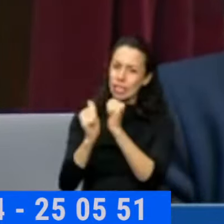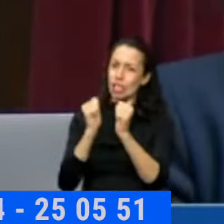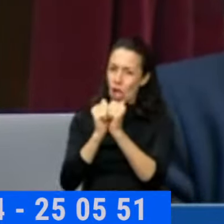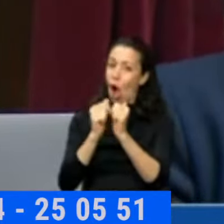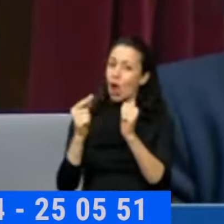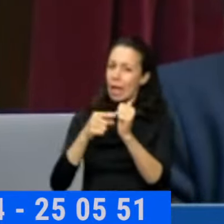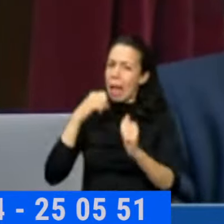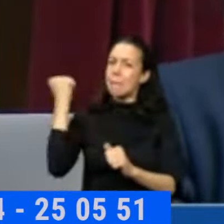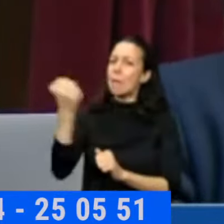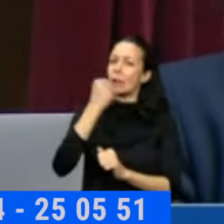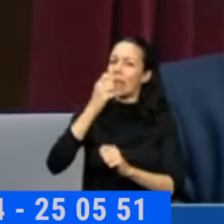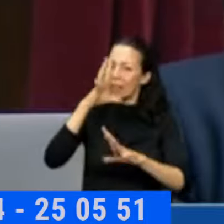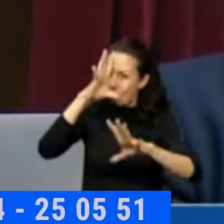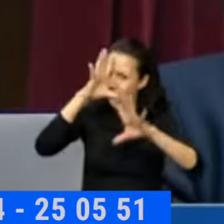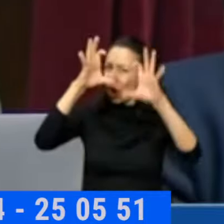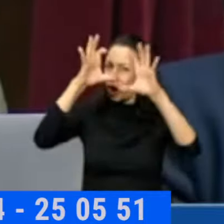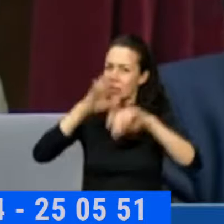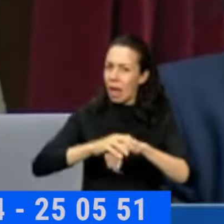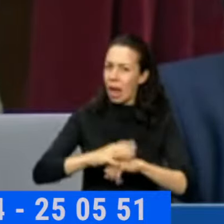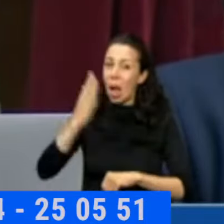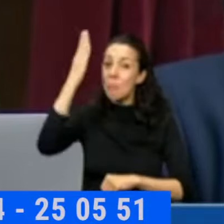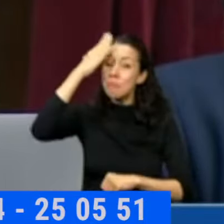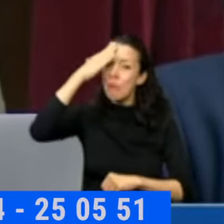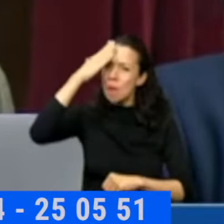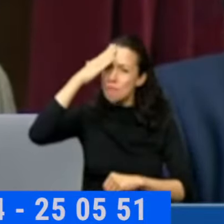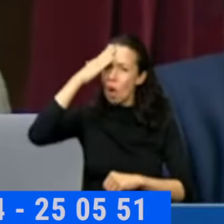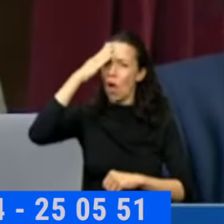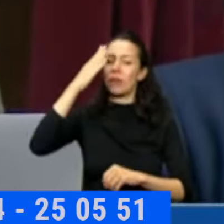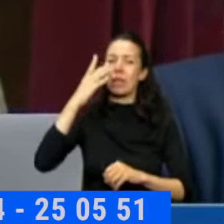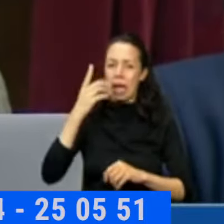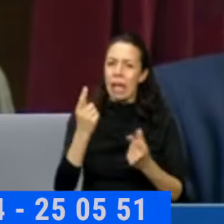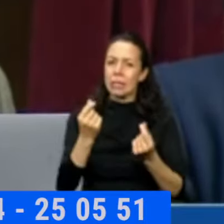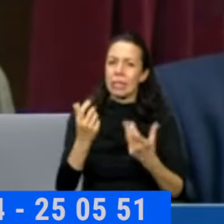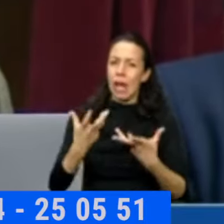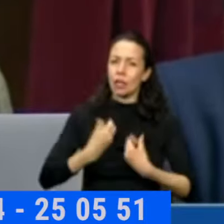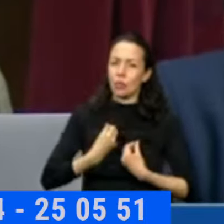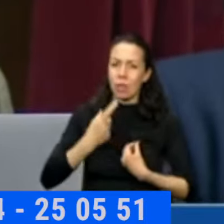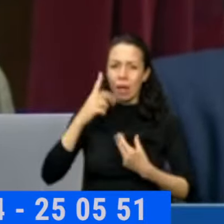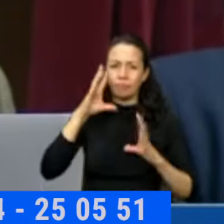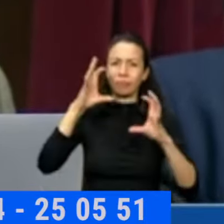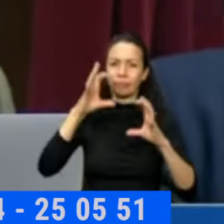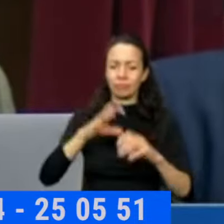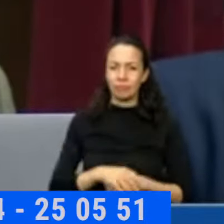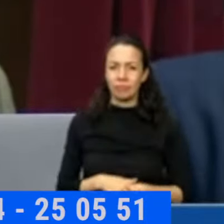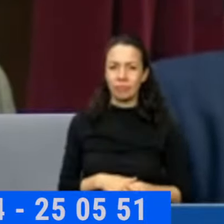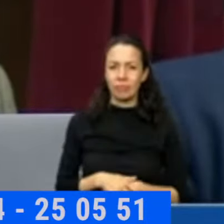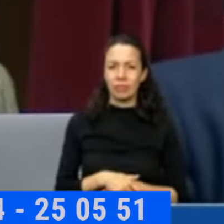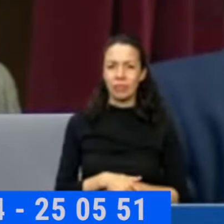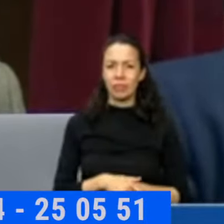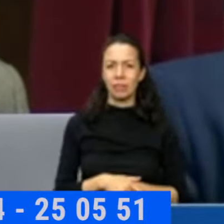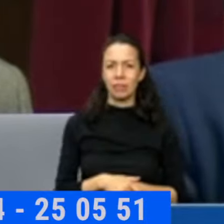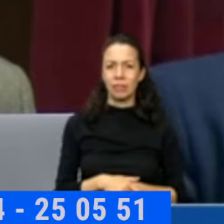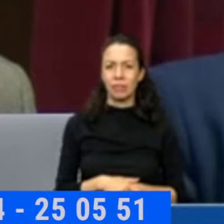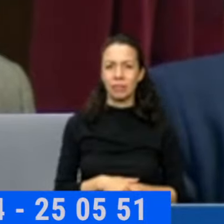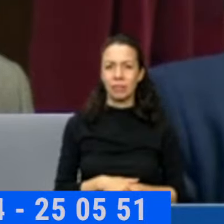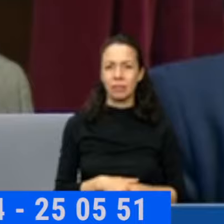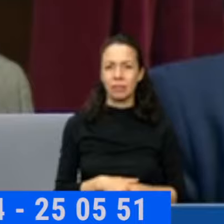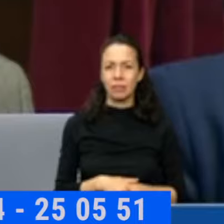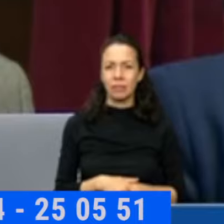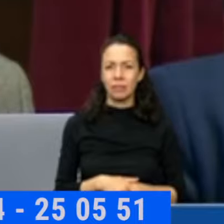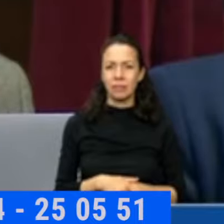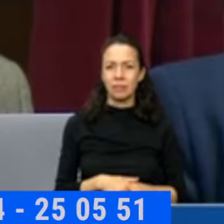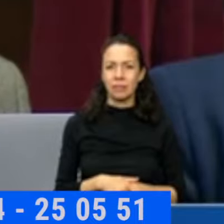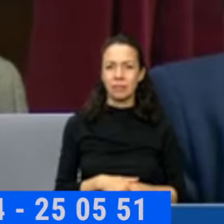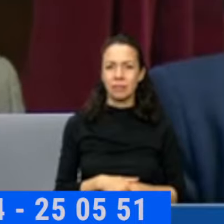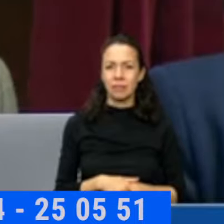a mí me marca mucho, mucho, mucho. Si uno va a la historia, Pujol, hay hombres que han luchado por el federalismo.